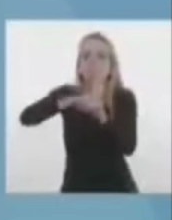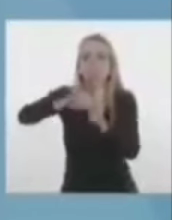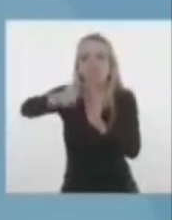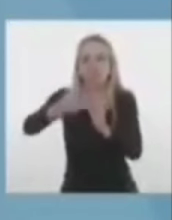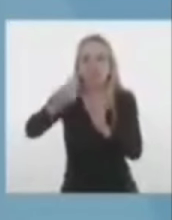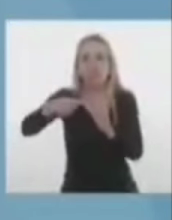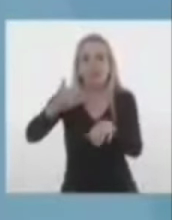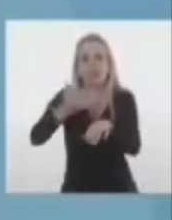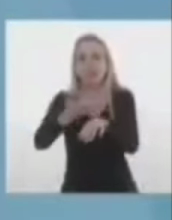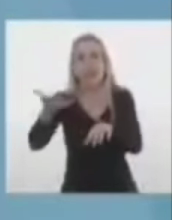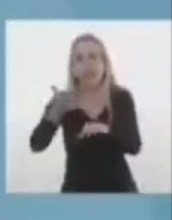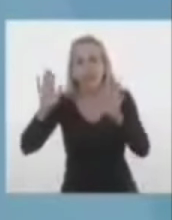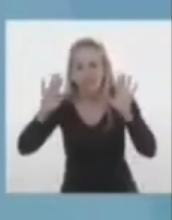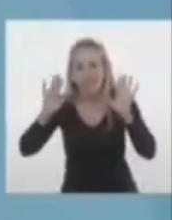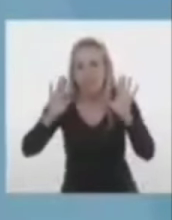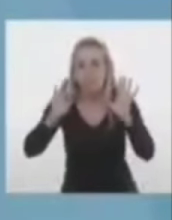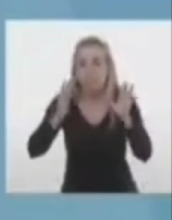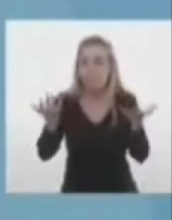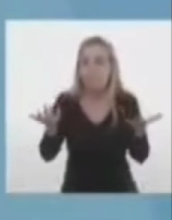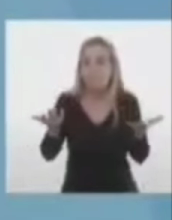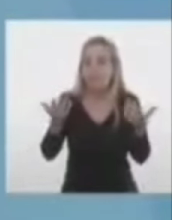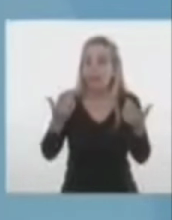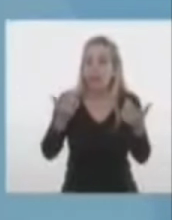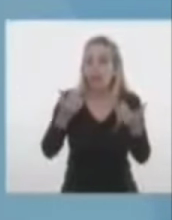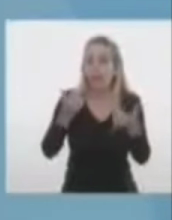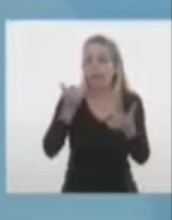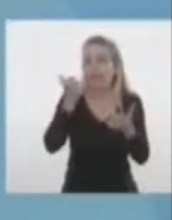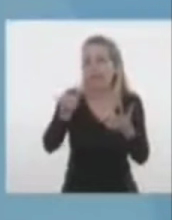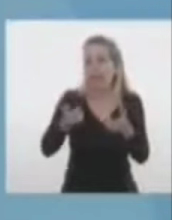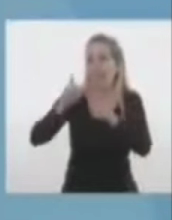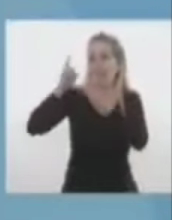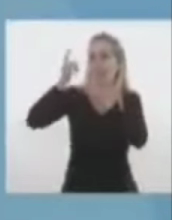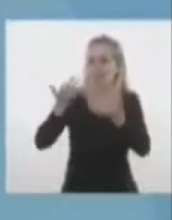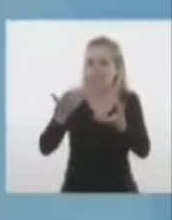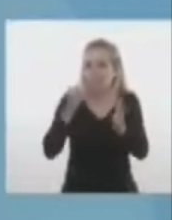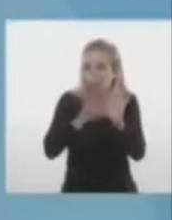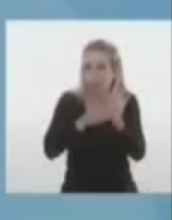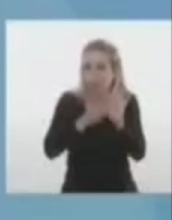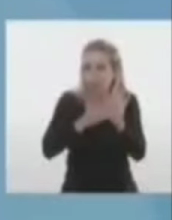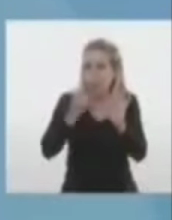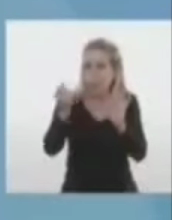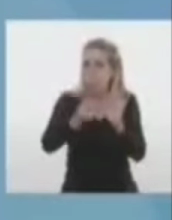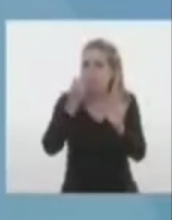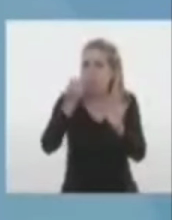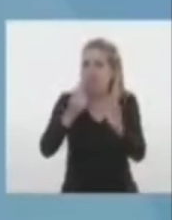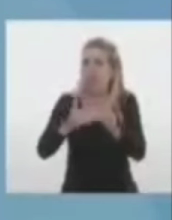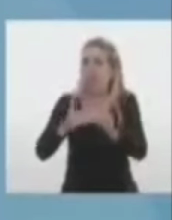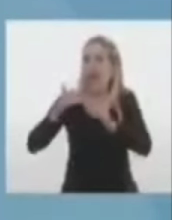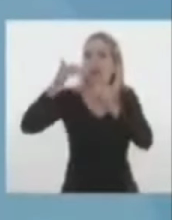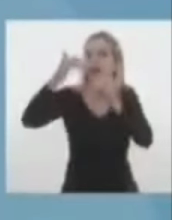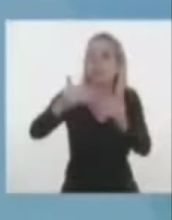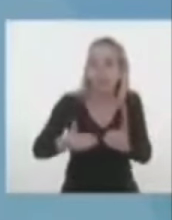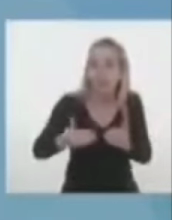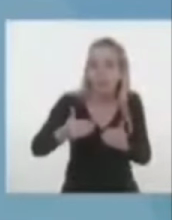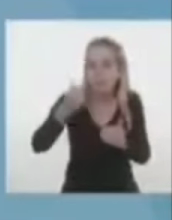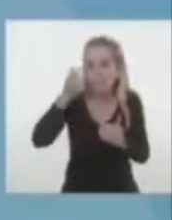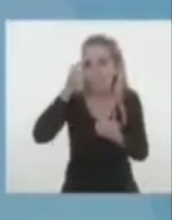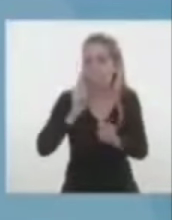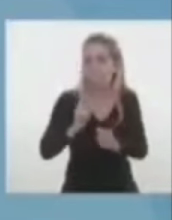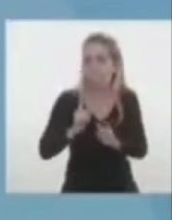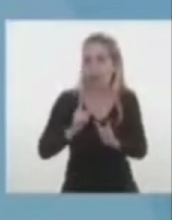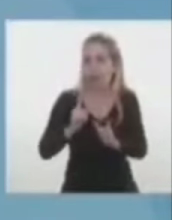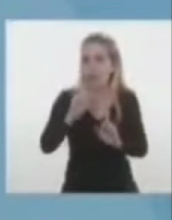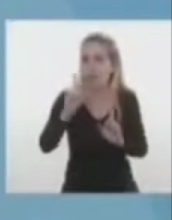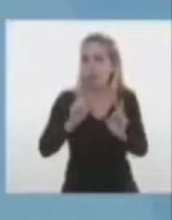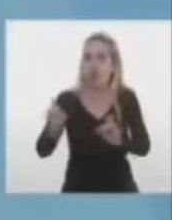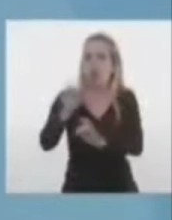solamente ninguno de los problemas que le dieron para que lo resolviera, sino que complejizó absolutamente toda la trama económica. Fíjate cómo está el dólar, fíjate cómo está hoy